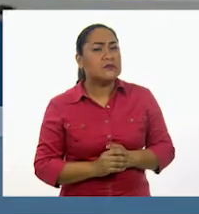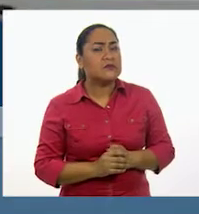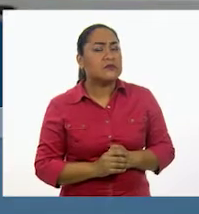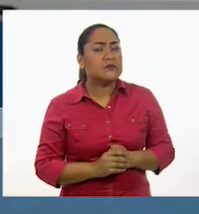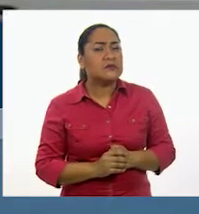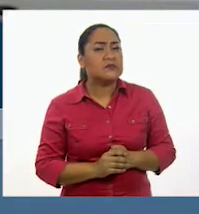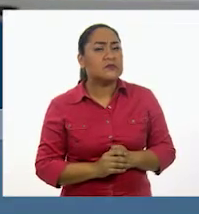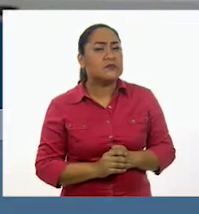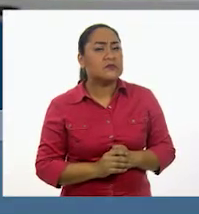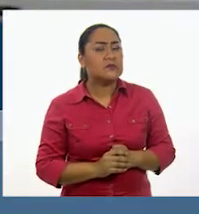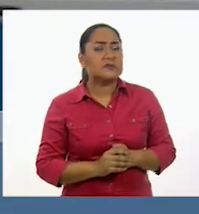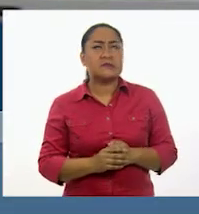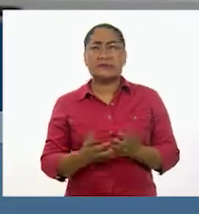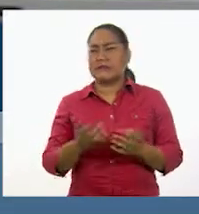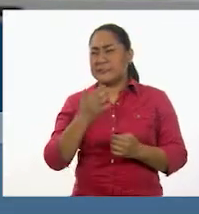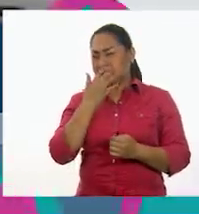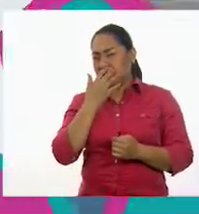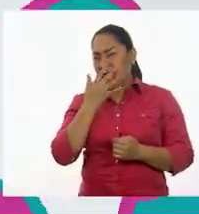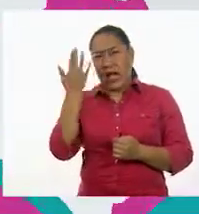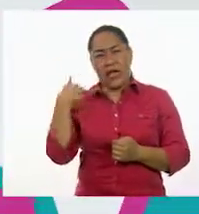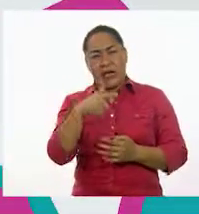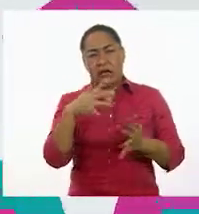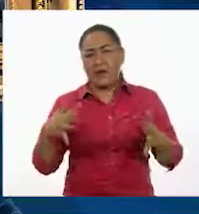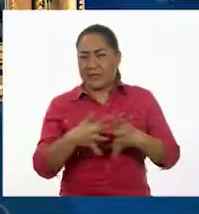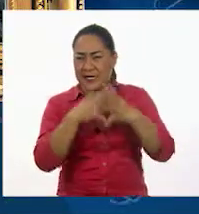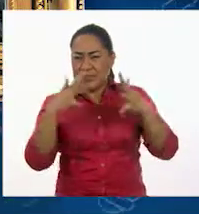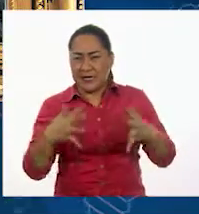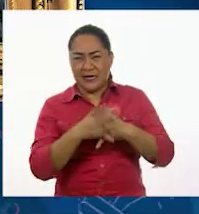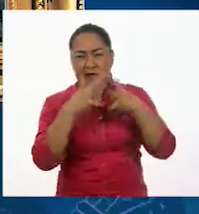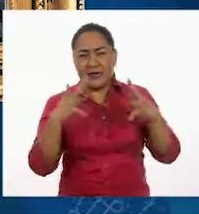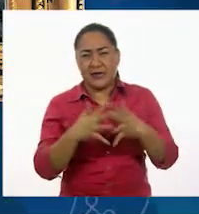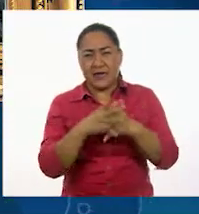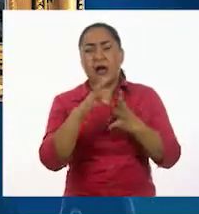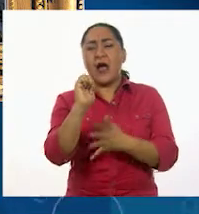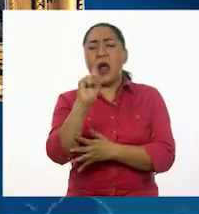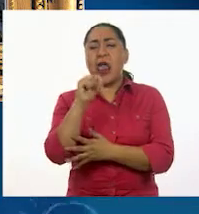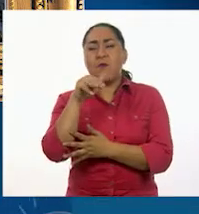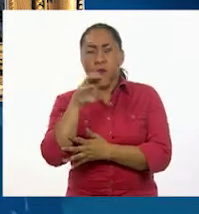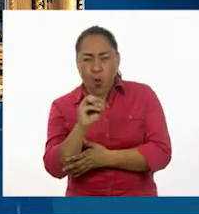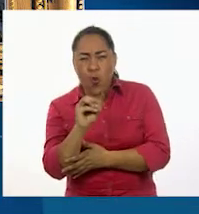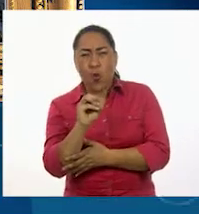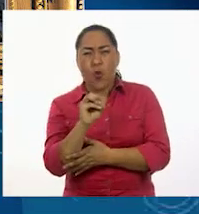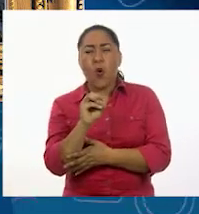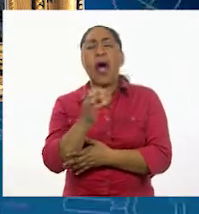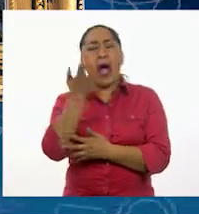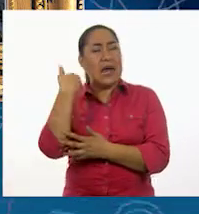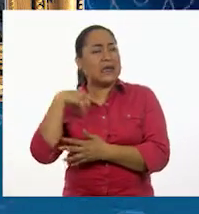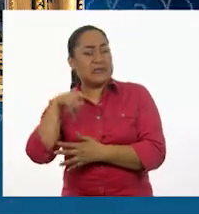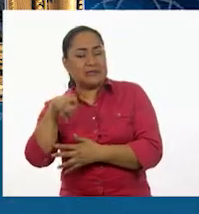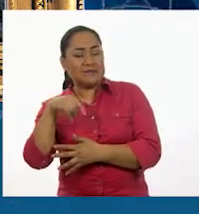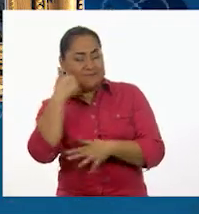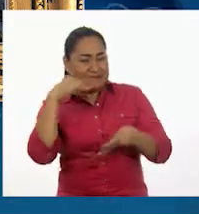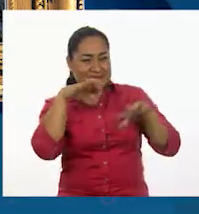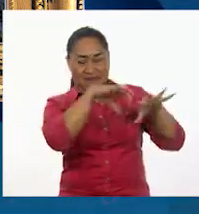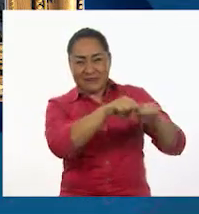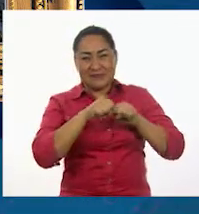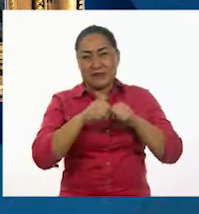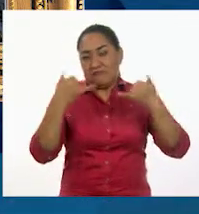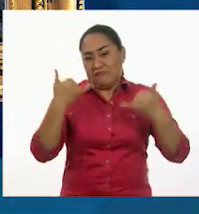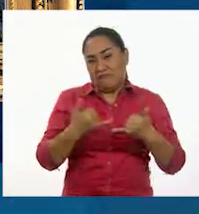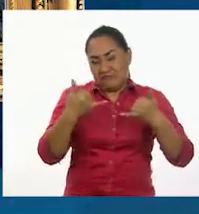Ay, Va. ¿no fue con la batalla del Álamo? Cuando México logró someter a los colonos rebeldes que estaban atrincherados